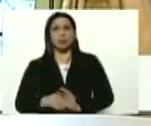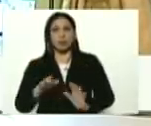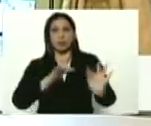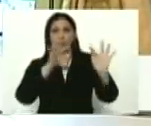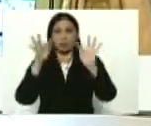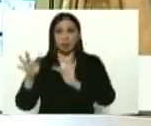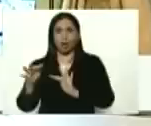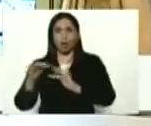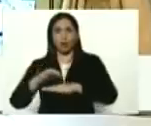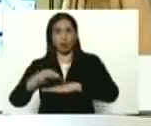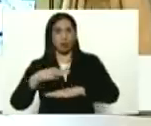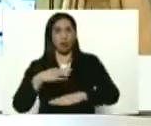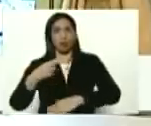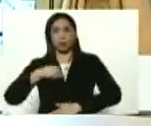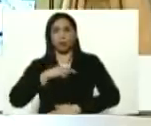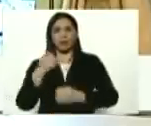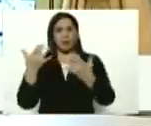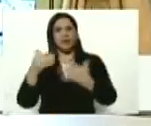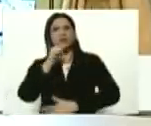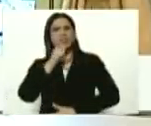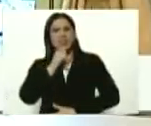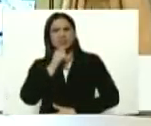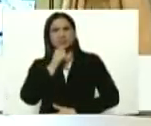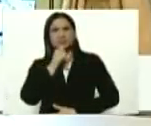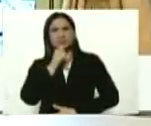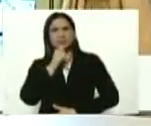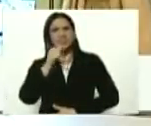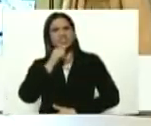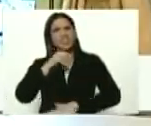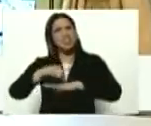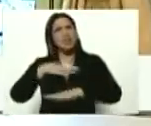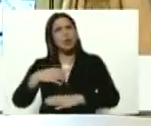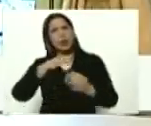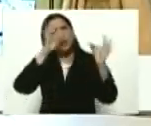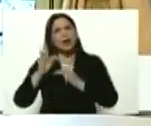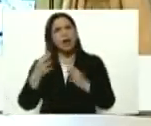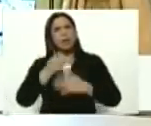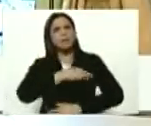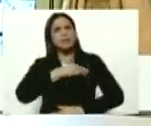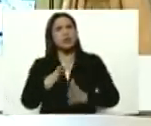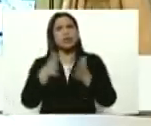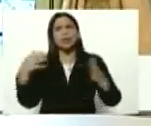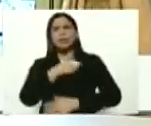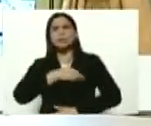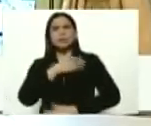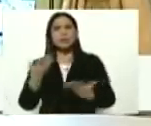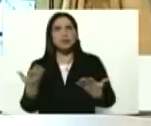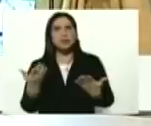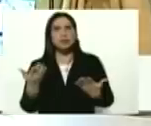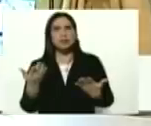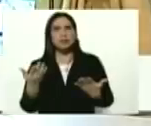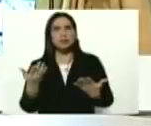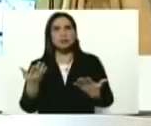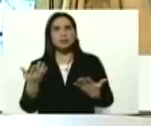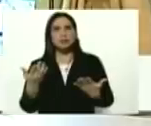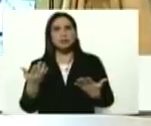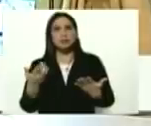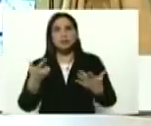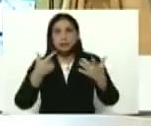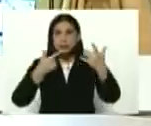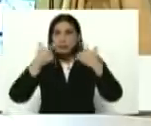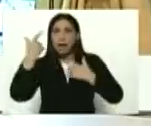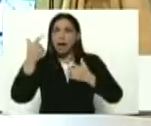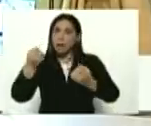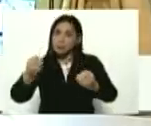nos dejó aquí en nuestras manos. ¿Quién? ¿Quién nos dejó este legado de las misiones y grandes misiones? Hugo